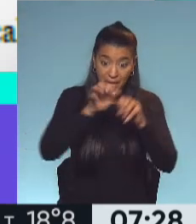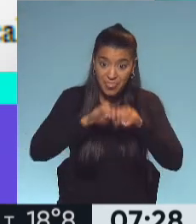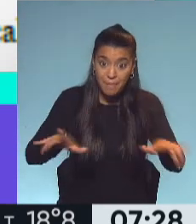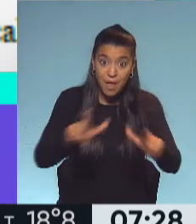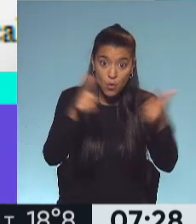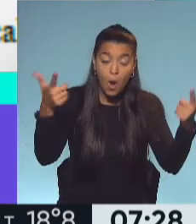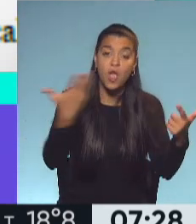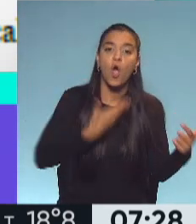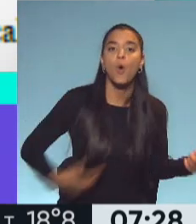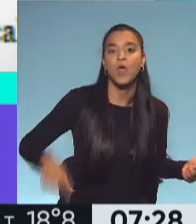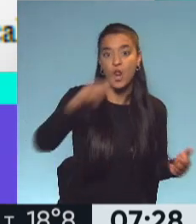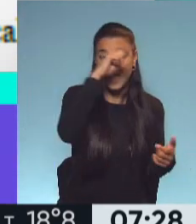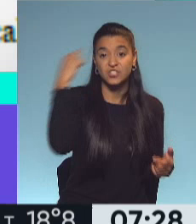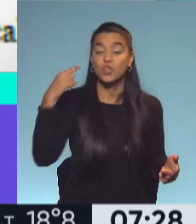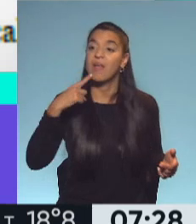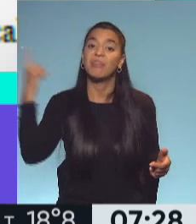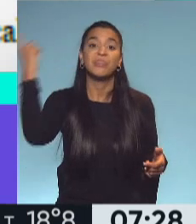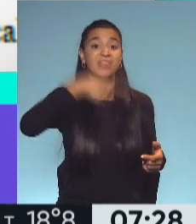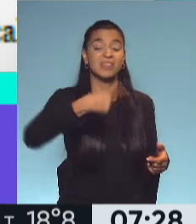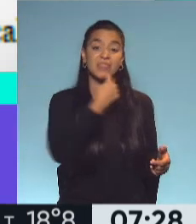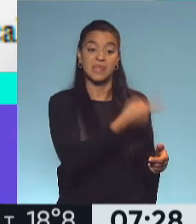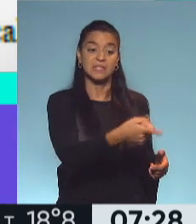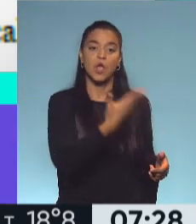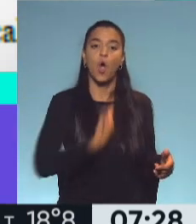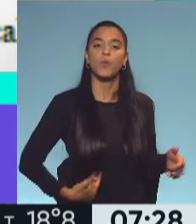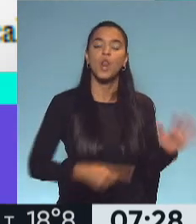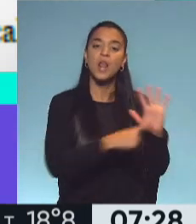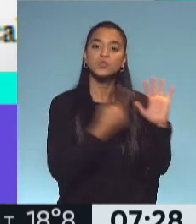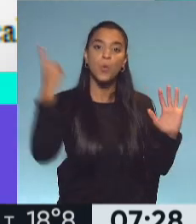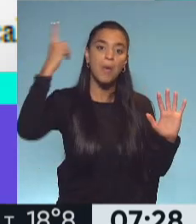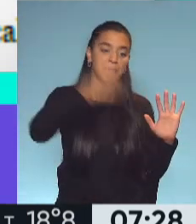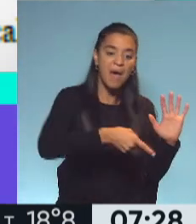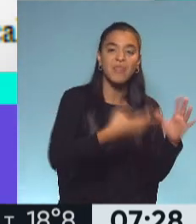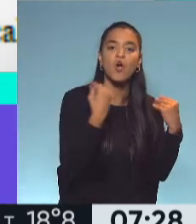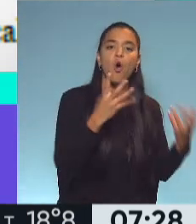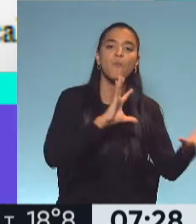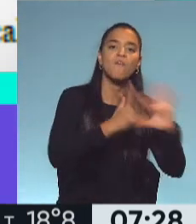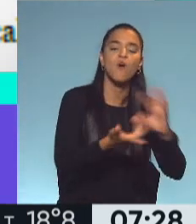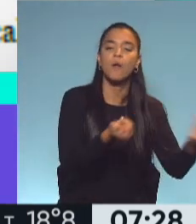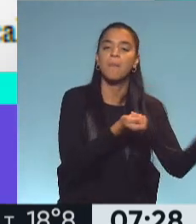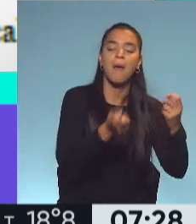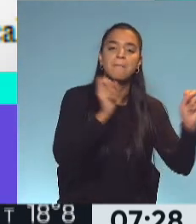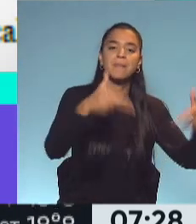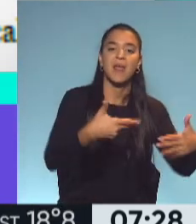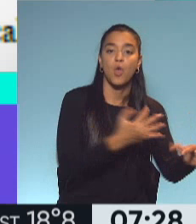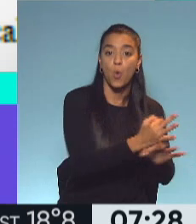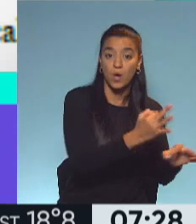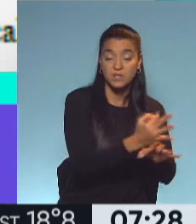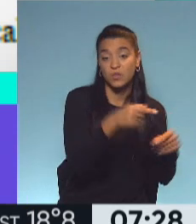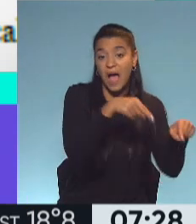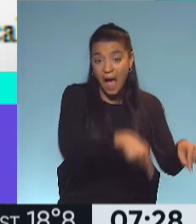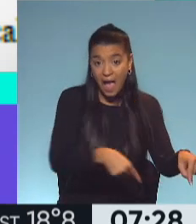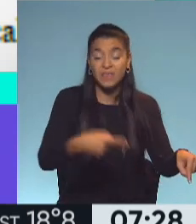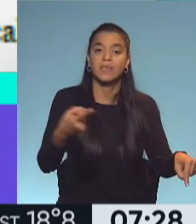el gobierno nacional le dijera al gobierno de la ciudad cómo tiene que instrumentar su plan de educación, se